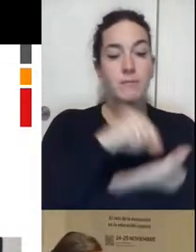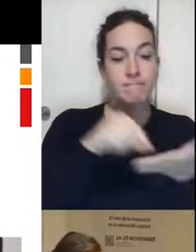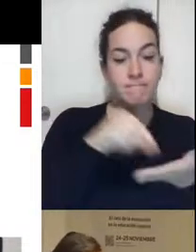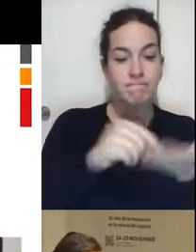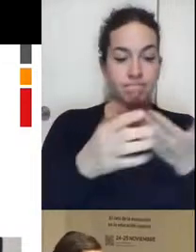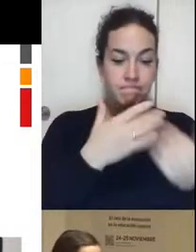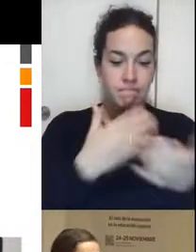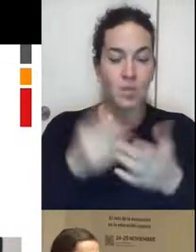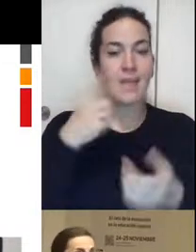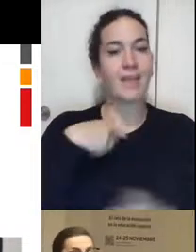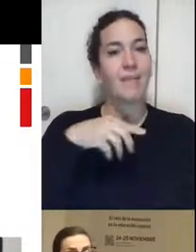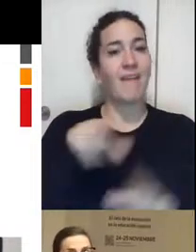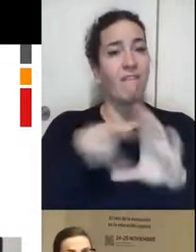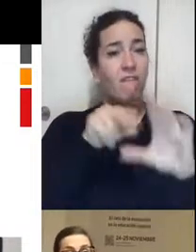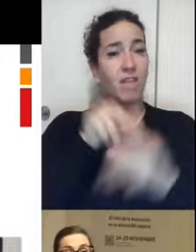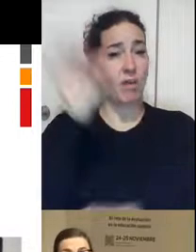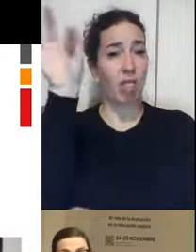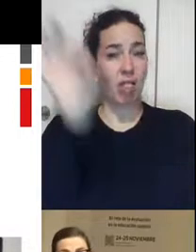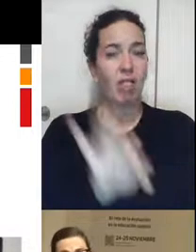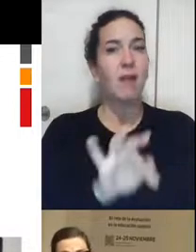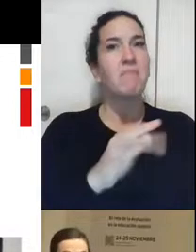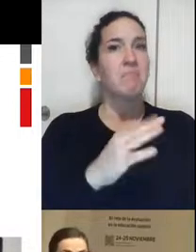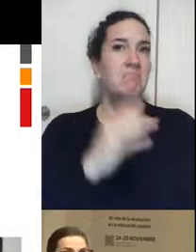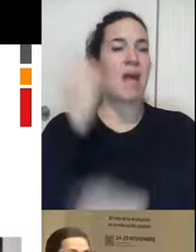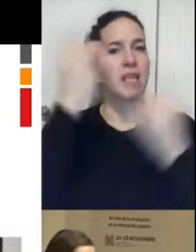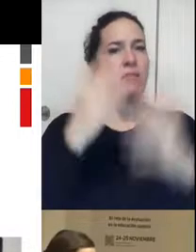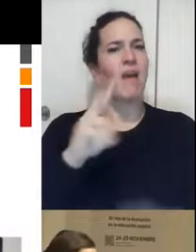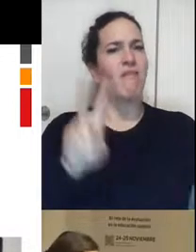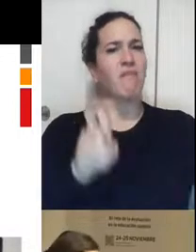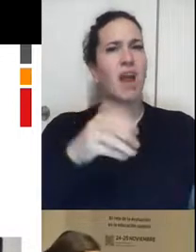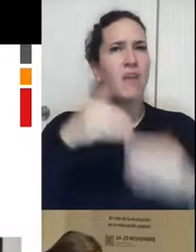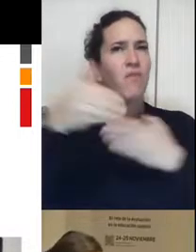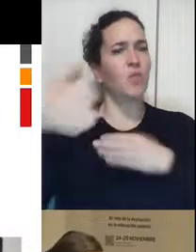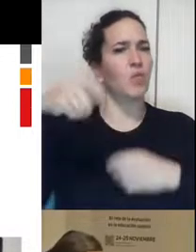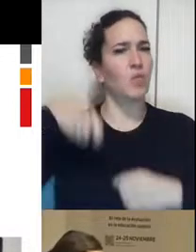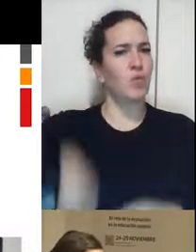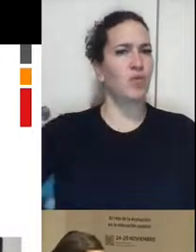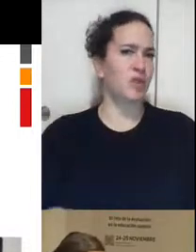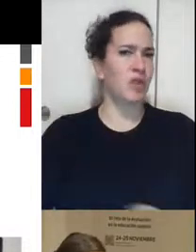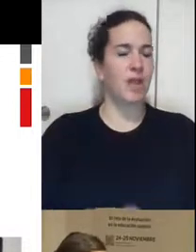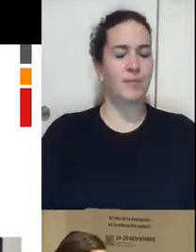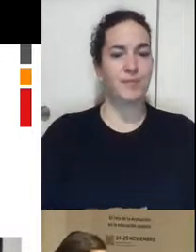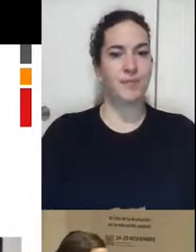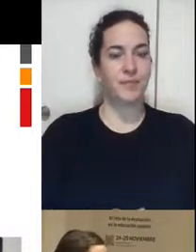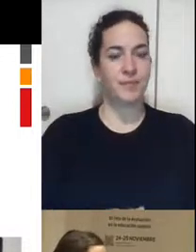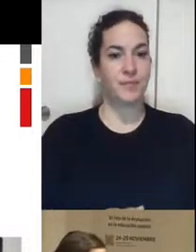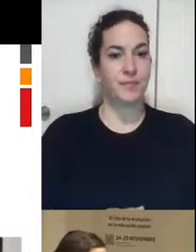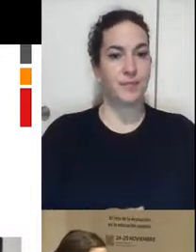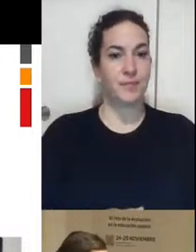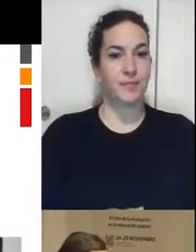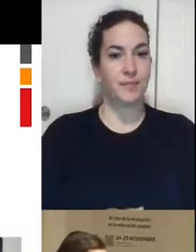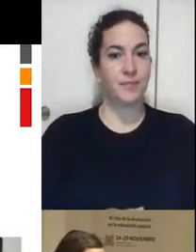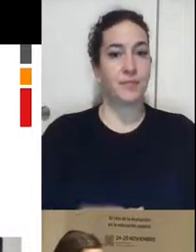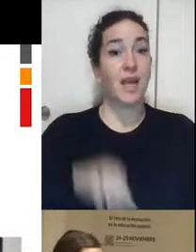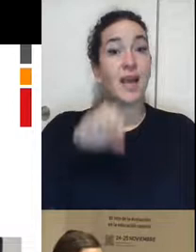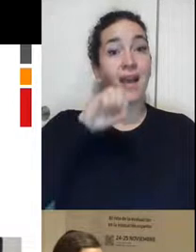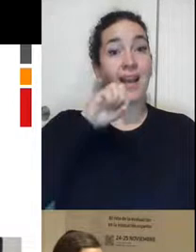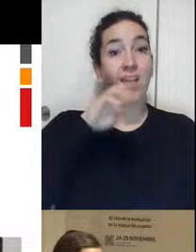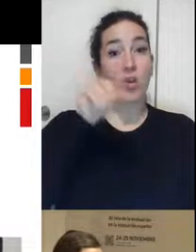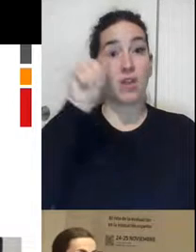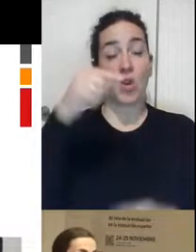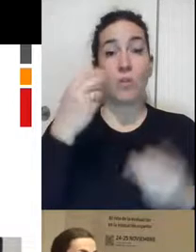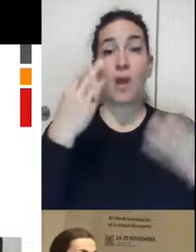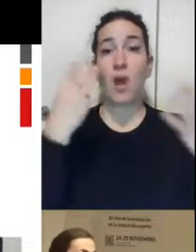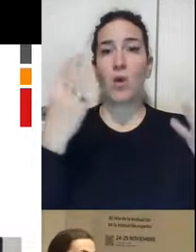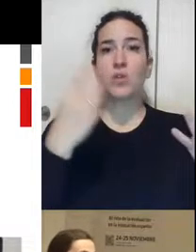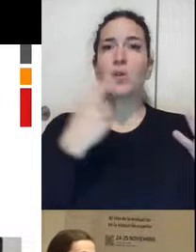las videonarraciones es una actividad útil para su futura labor docente. Solo el 14,8% indicó que tenía